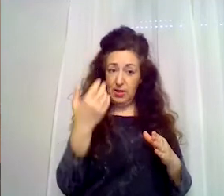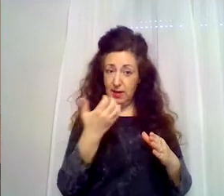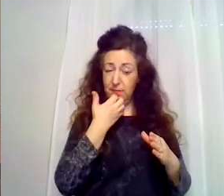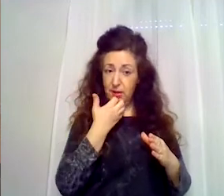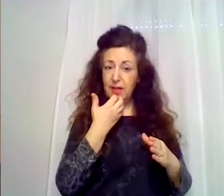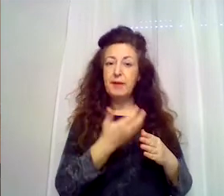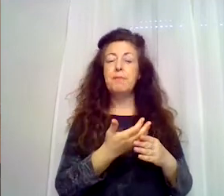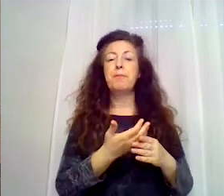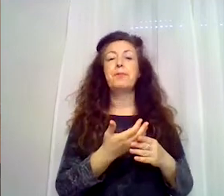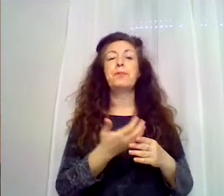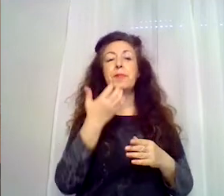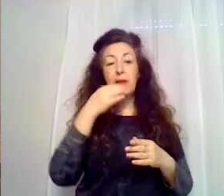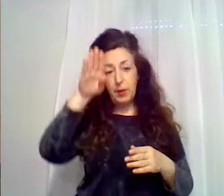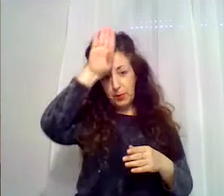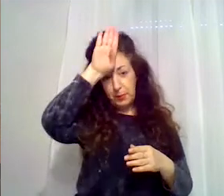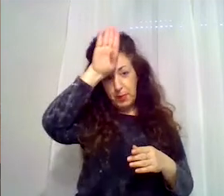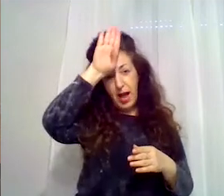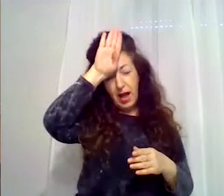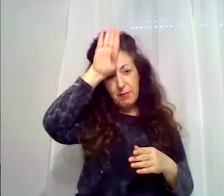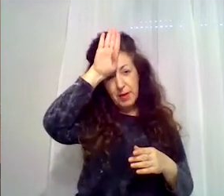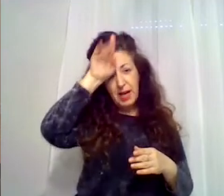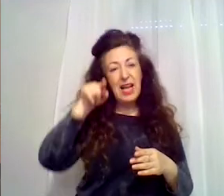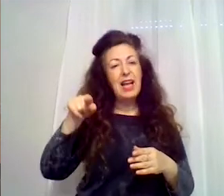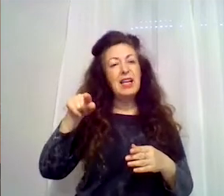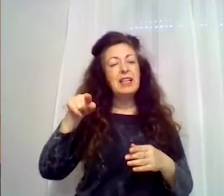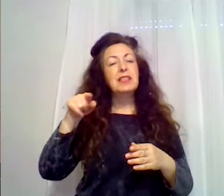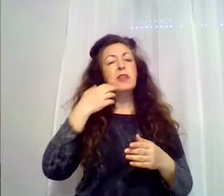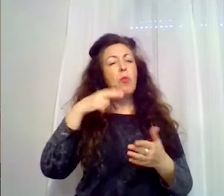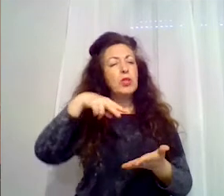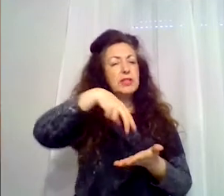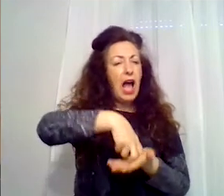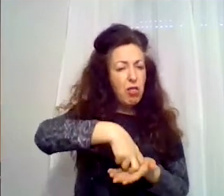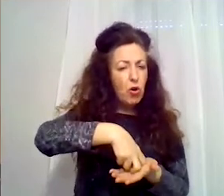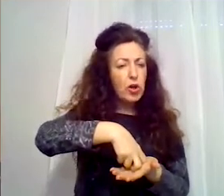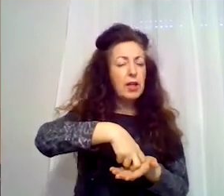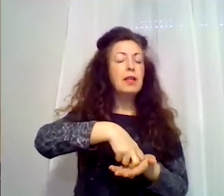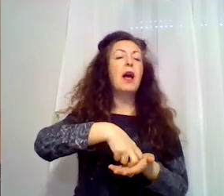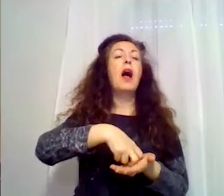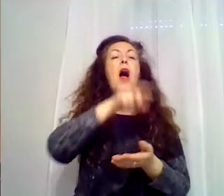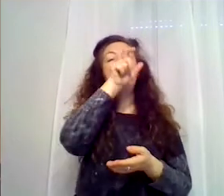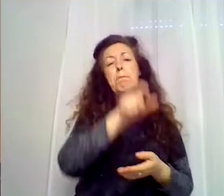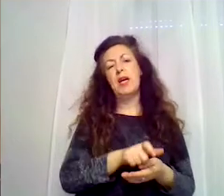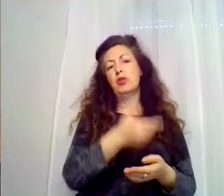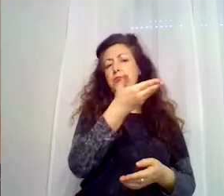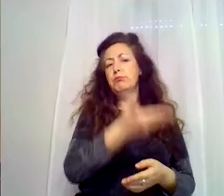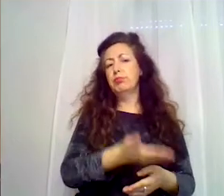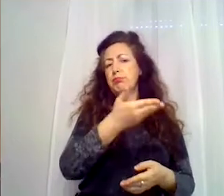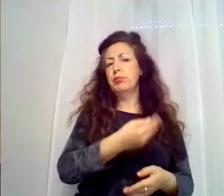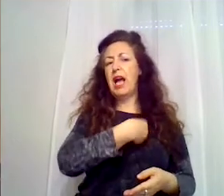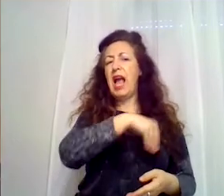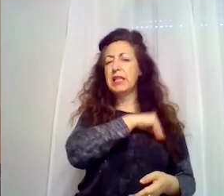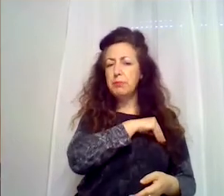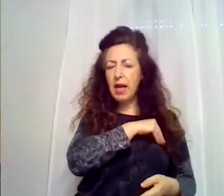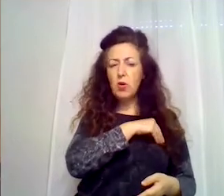que defender la Iglesia anglicana, que en ese momento aparece como una forma de la Reforma, es decir, como una forma